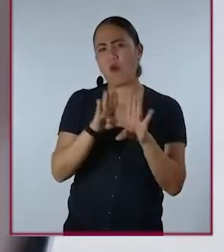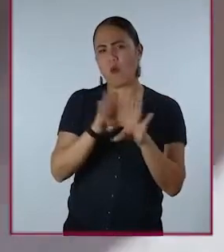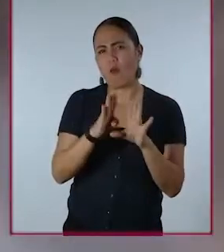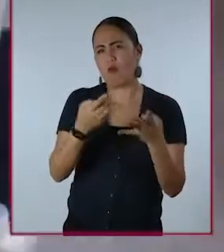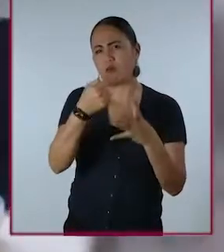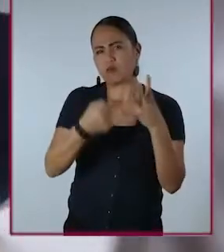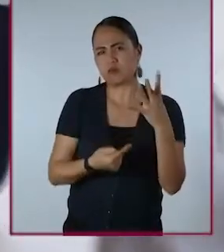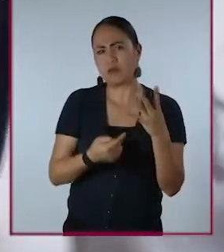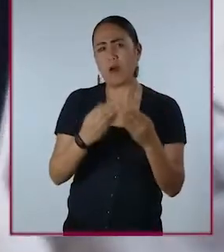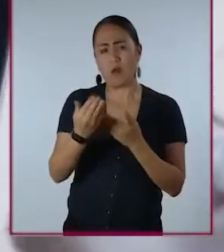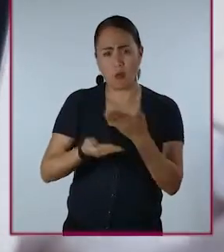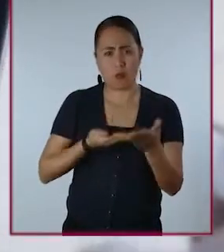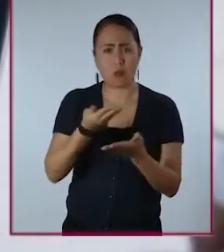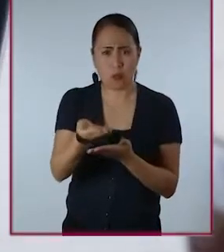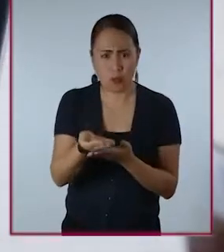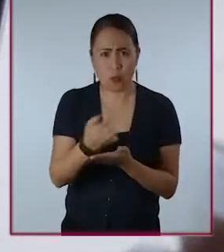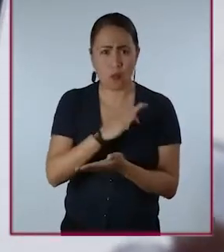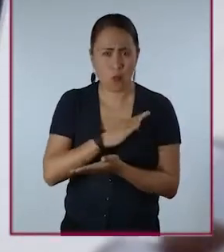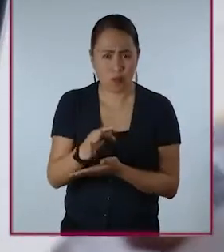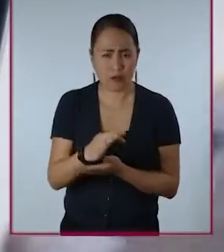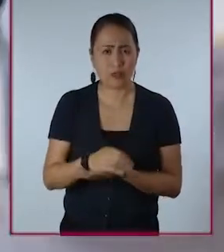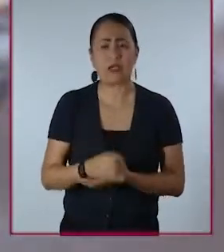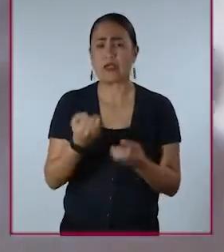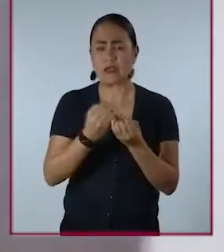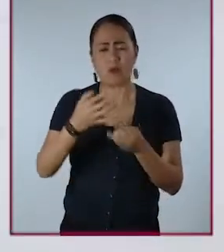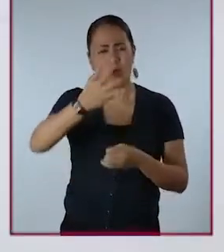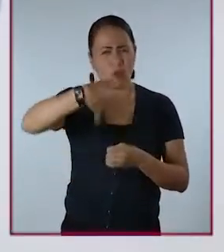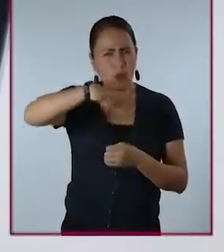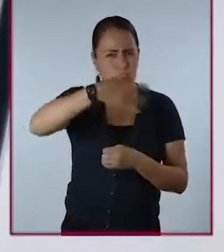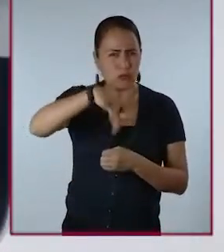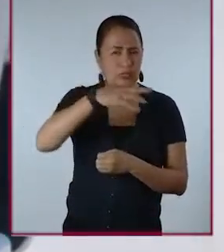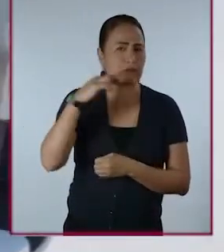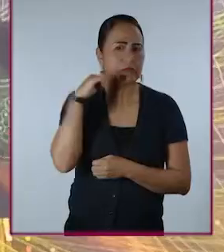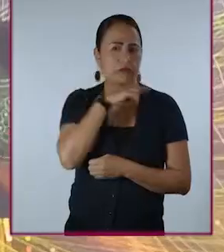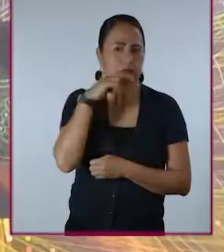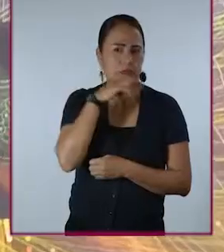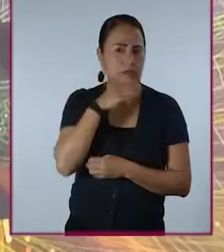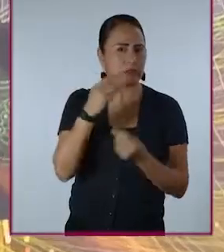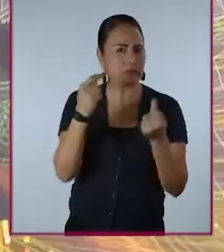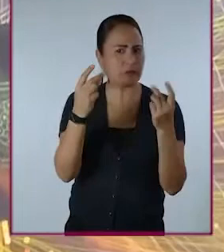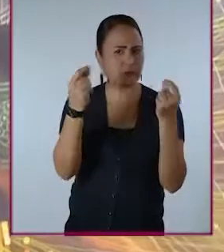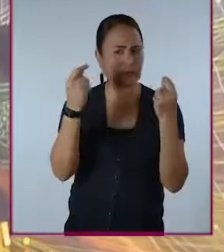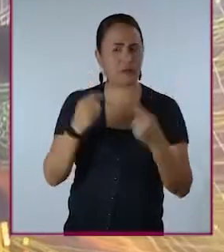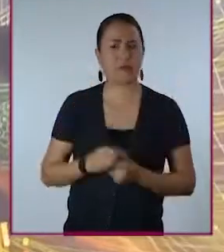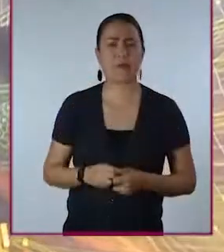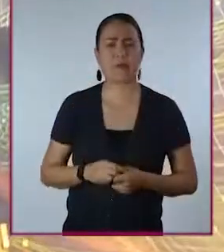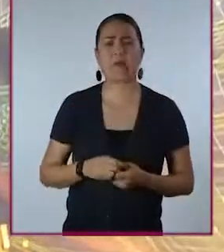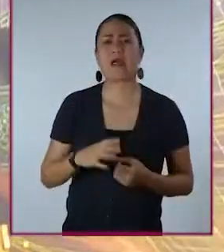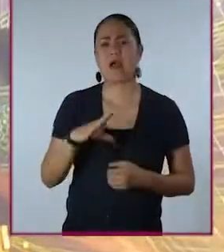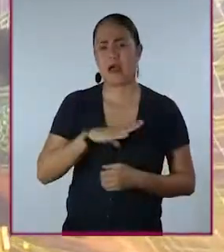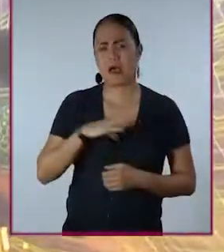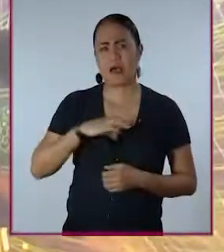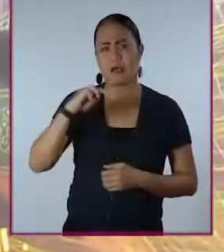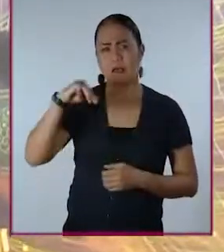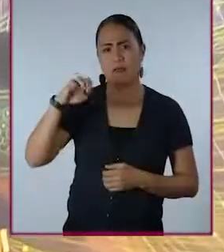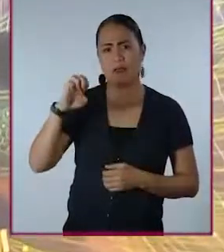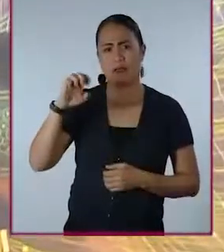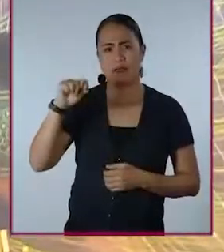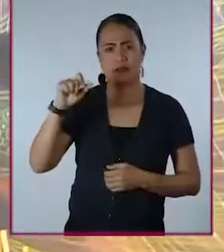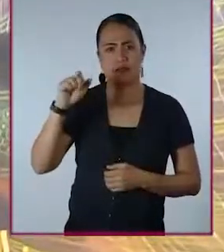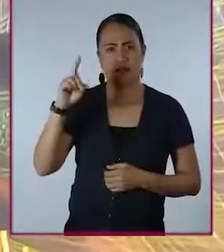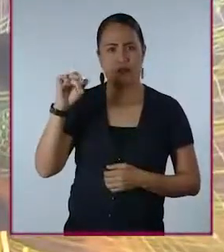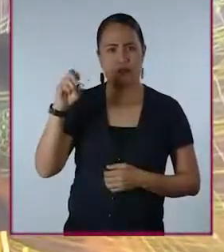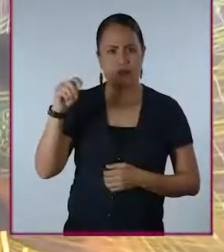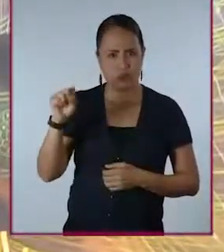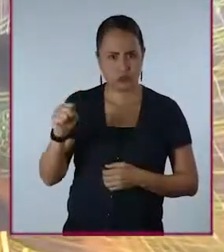su disponibilidad y permiten búsquedas rápidas y avanzadas. Existen metadatos estructurados que ayudan